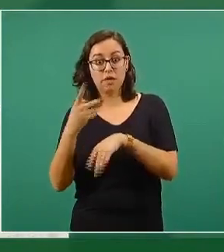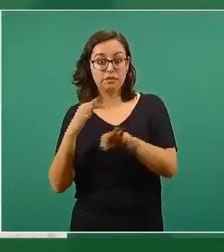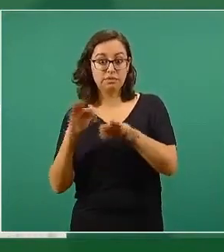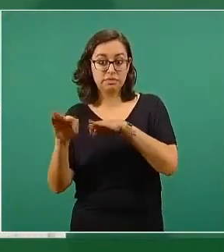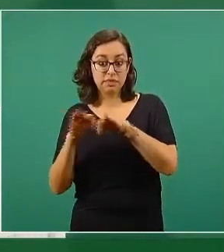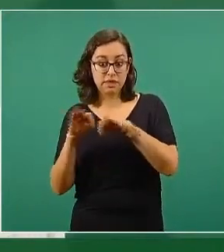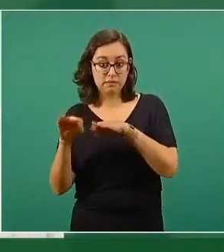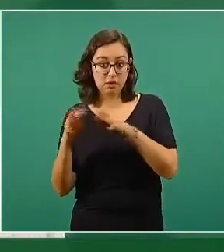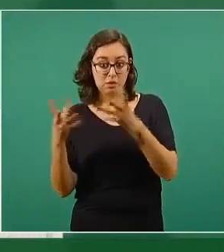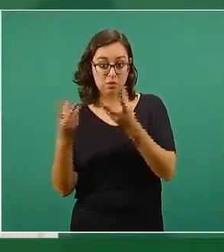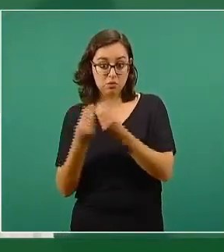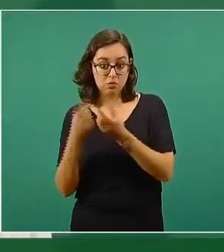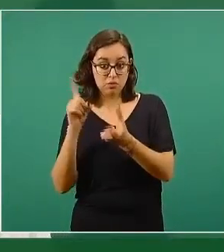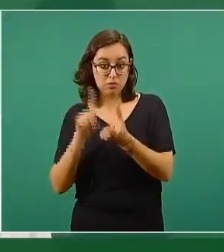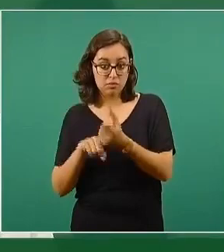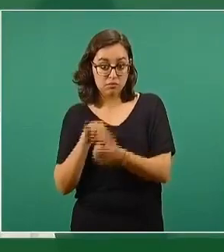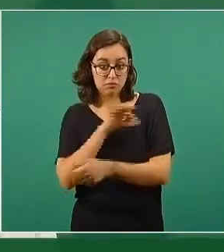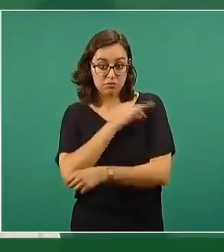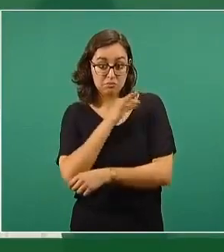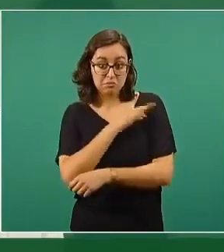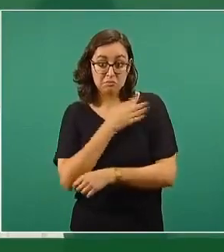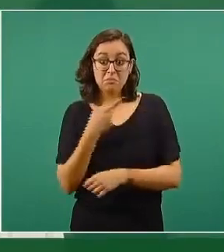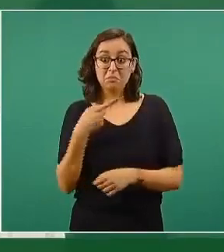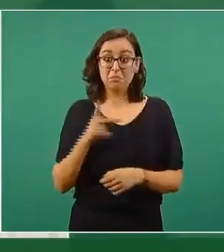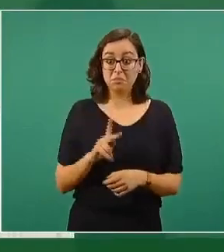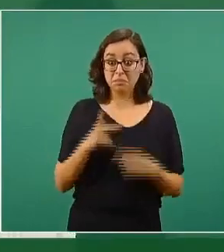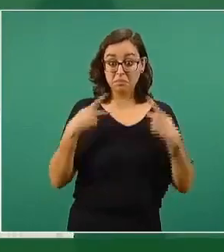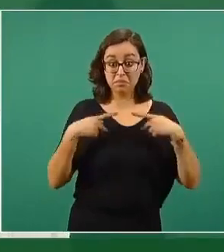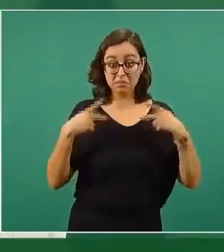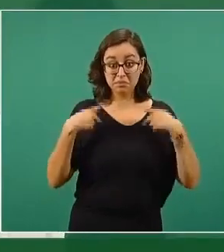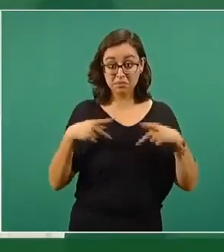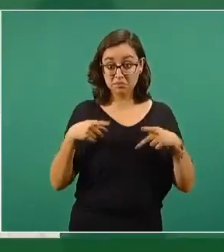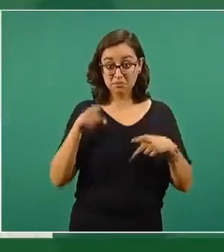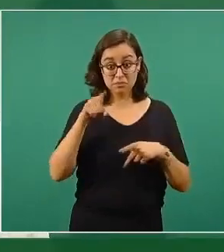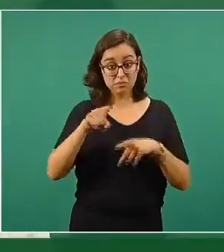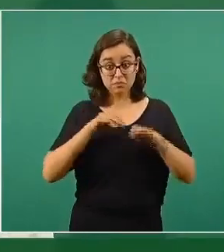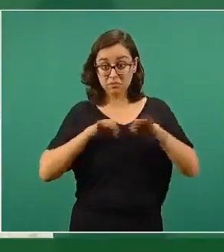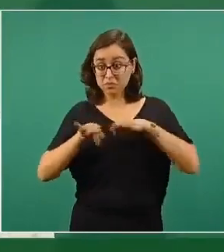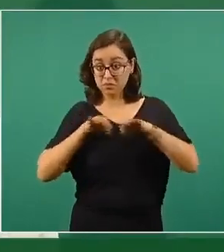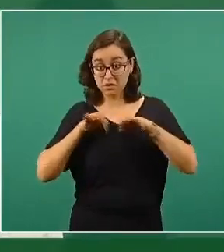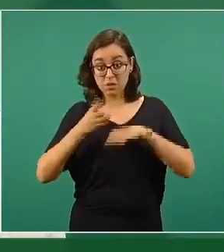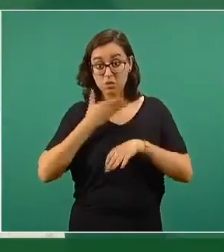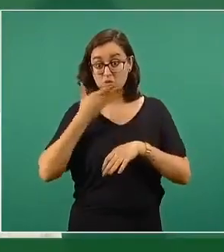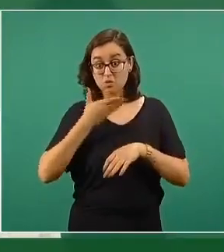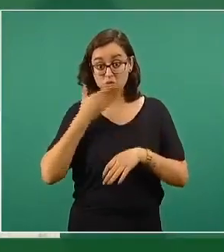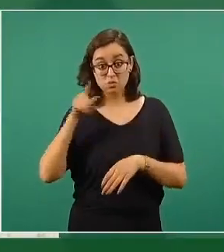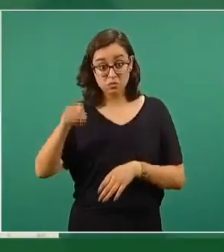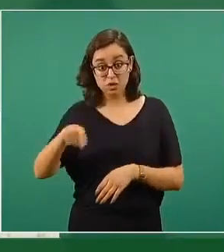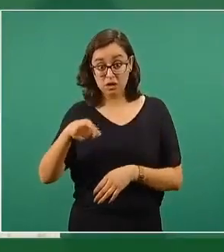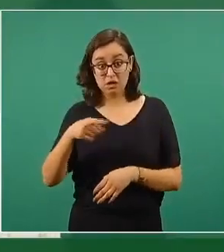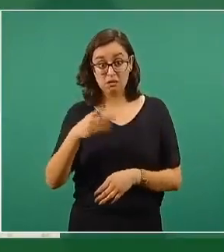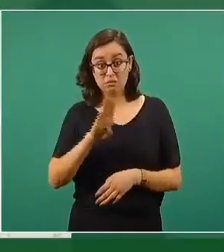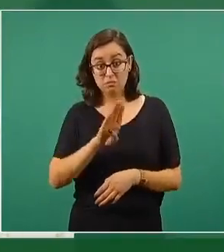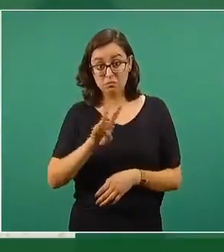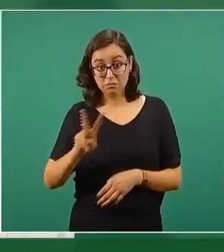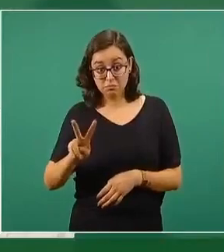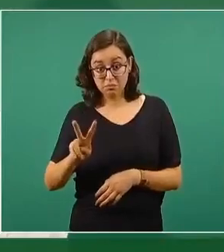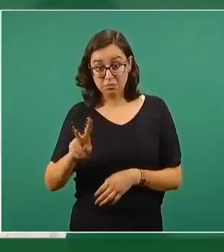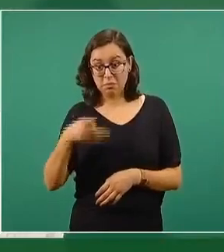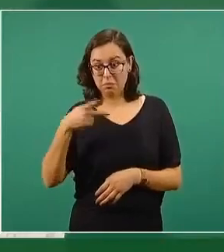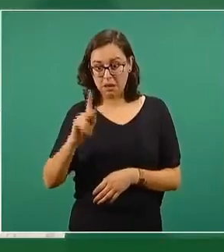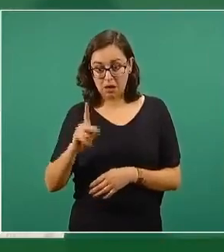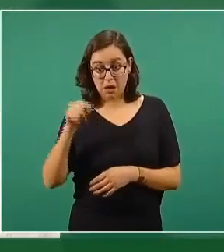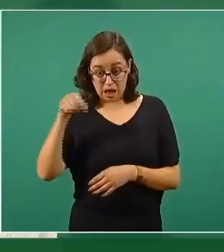operativo de vacunación. Si la persona que le consulta su trabajo rutinario es en la Biblioteca Vasconcelos, pero no